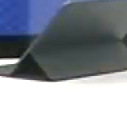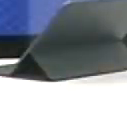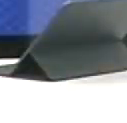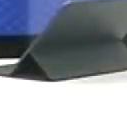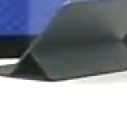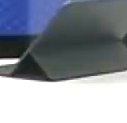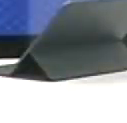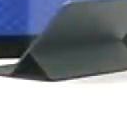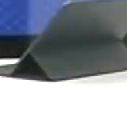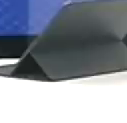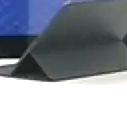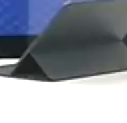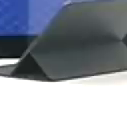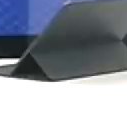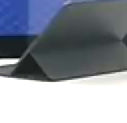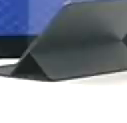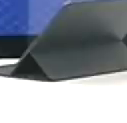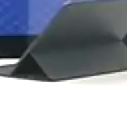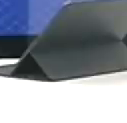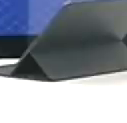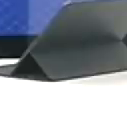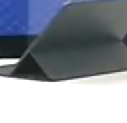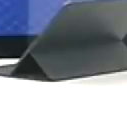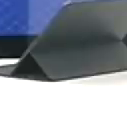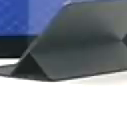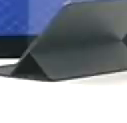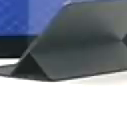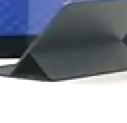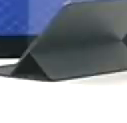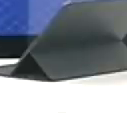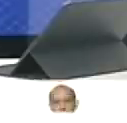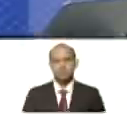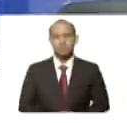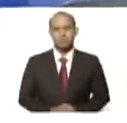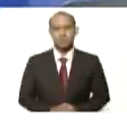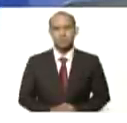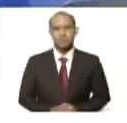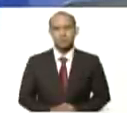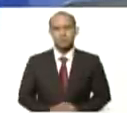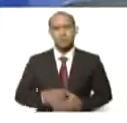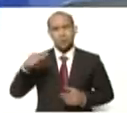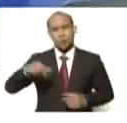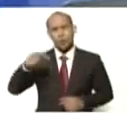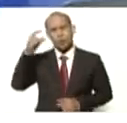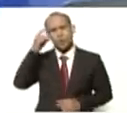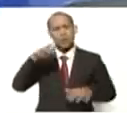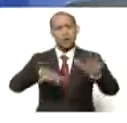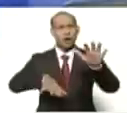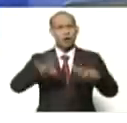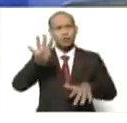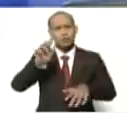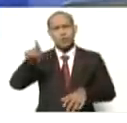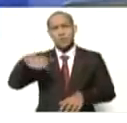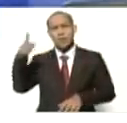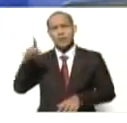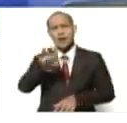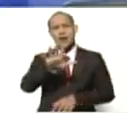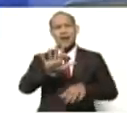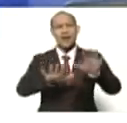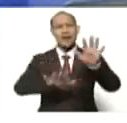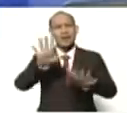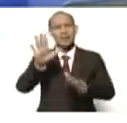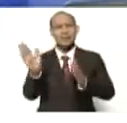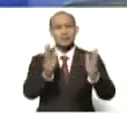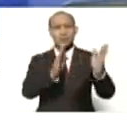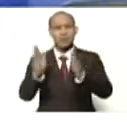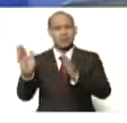precisamente tenemos muchas cosas pendientes hoy es 14 mañana 15 de marzo